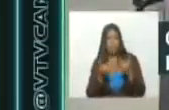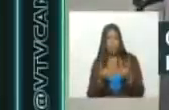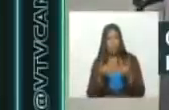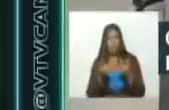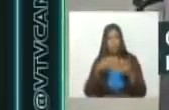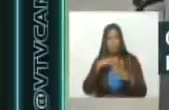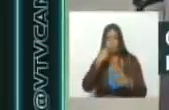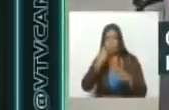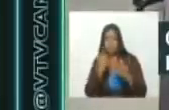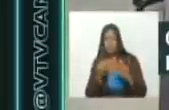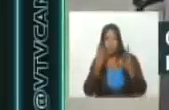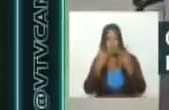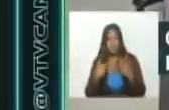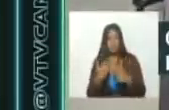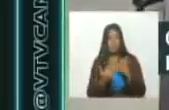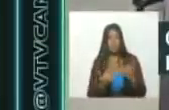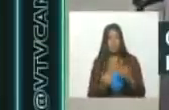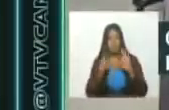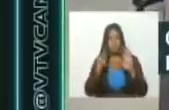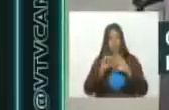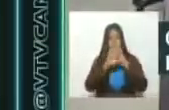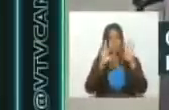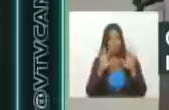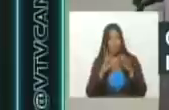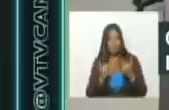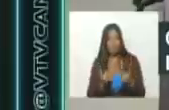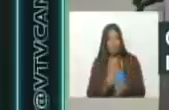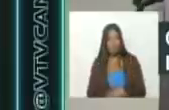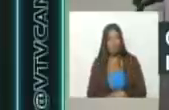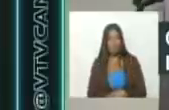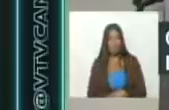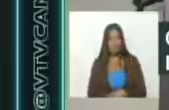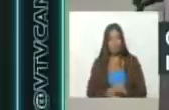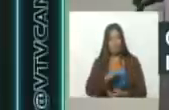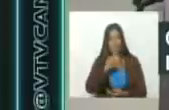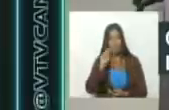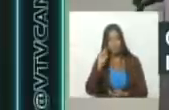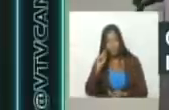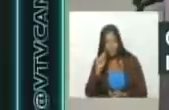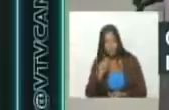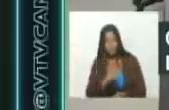Es un vocero. Ah, vocero. No. 7:00 a.m.